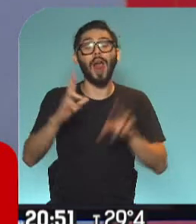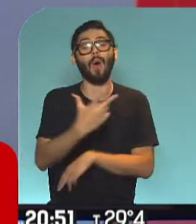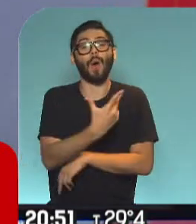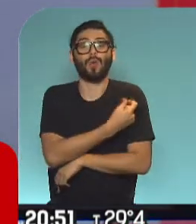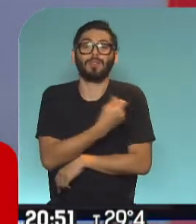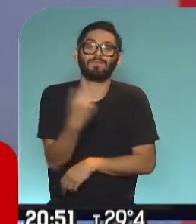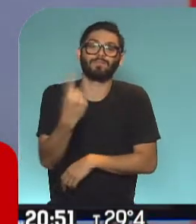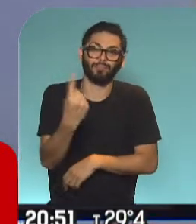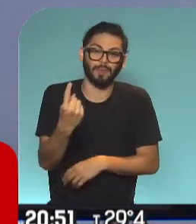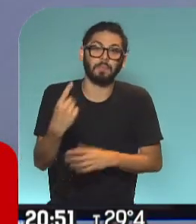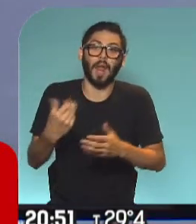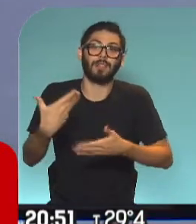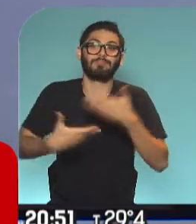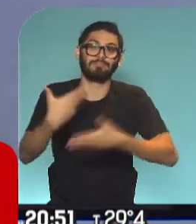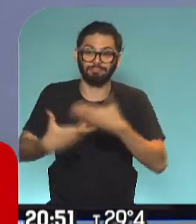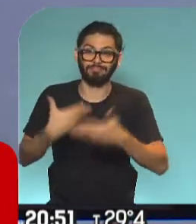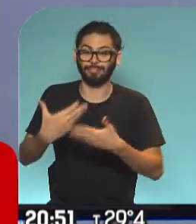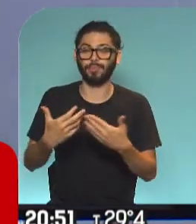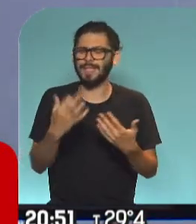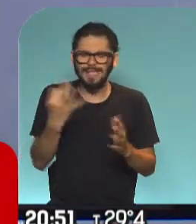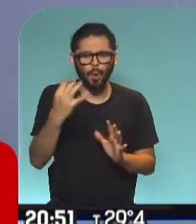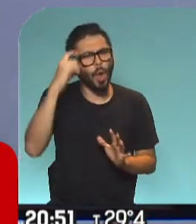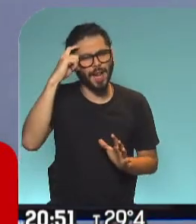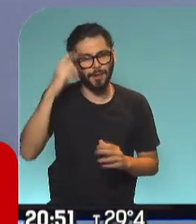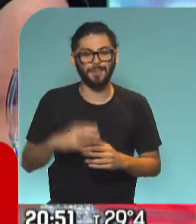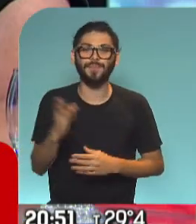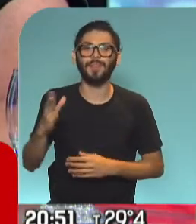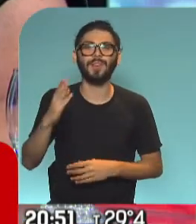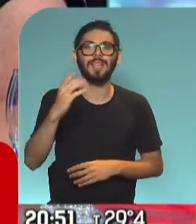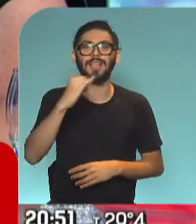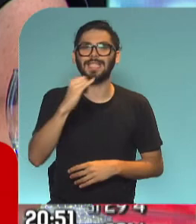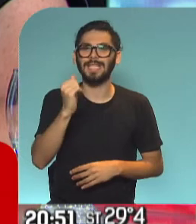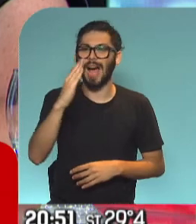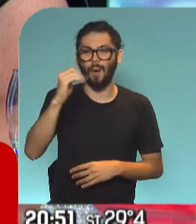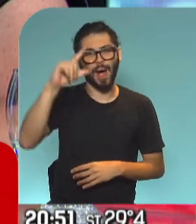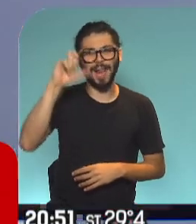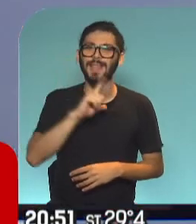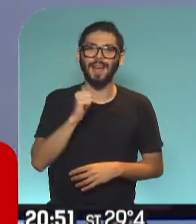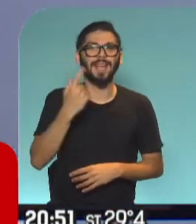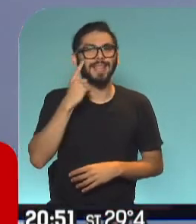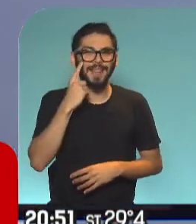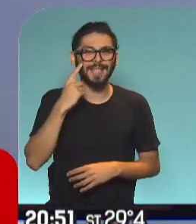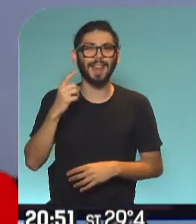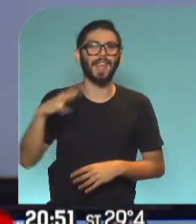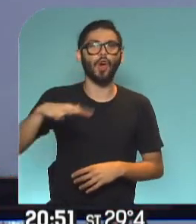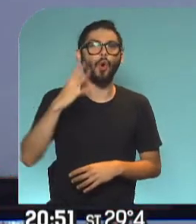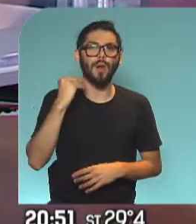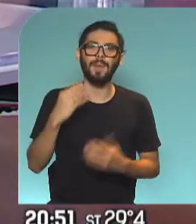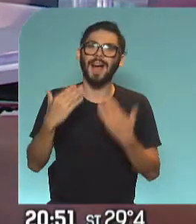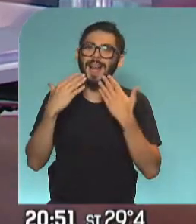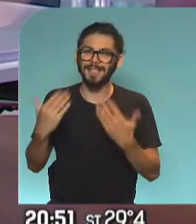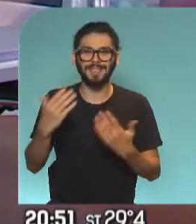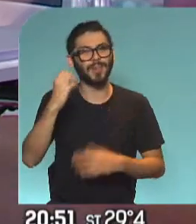y también seguramente juan zabaleta intendente de lincoln nosotros aquí la pantalla de televisión pública gracias muchas gracias